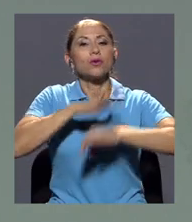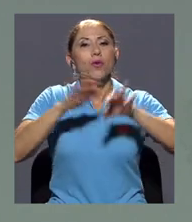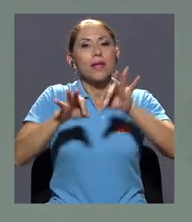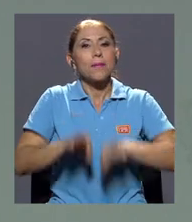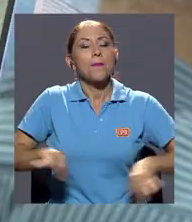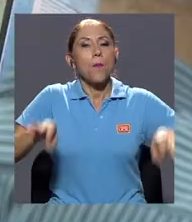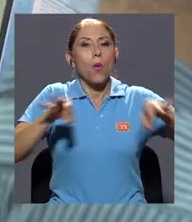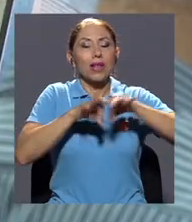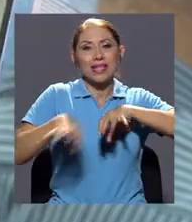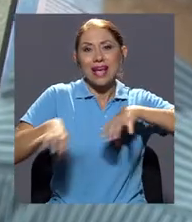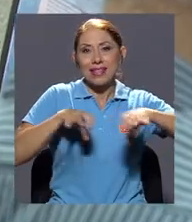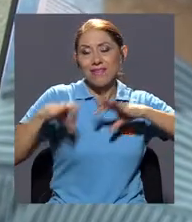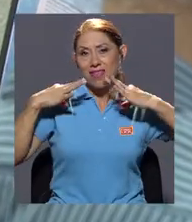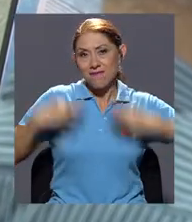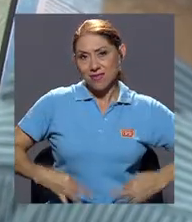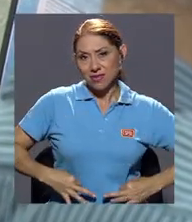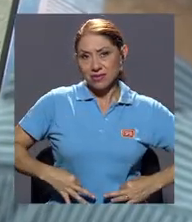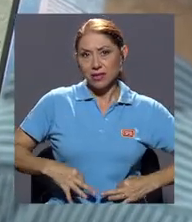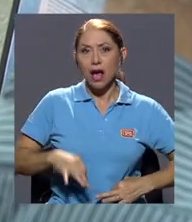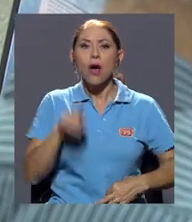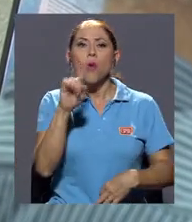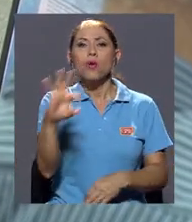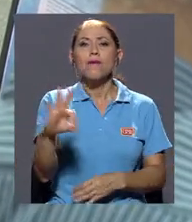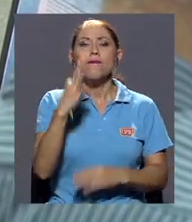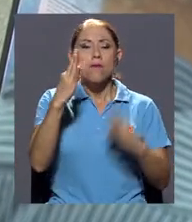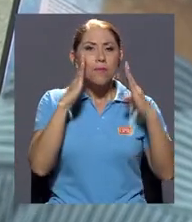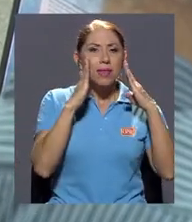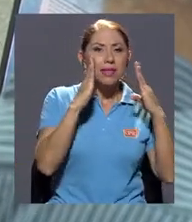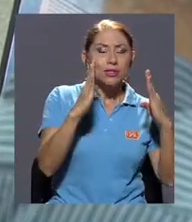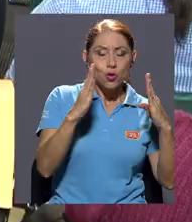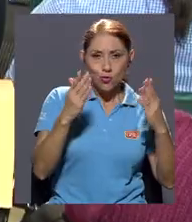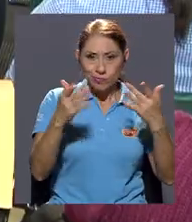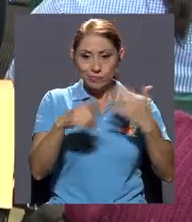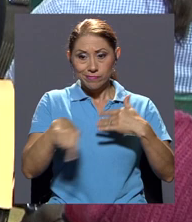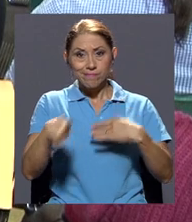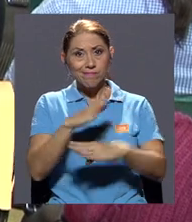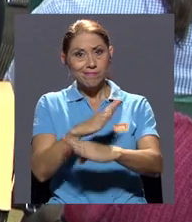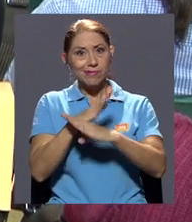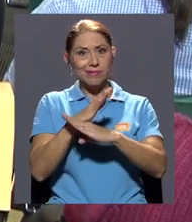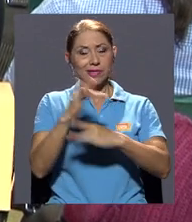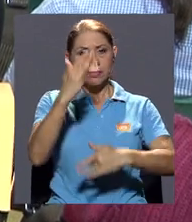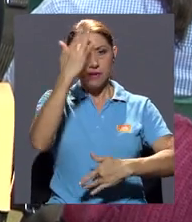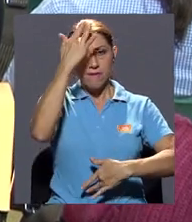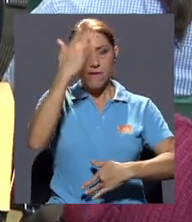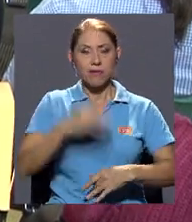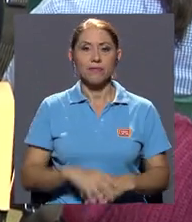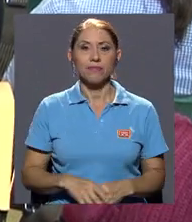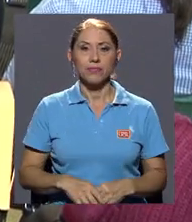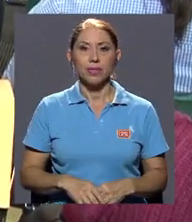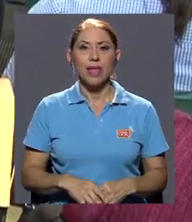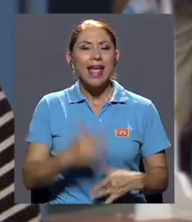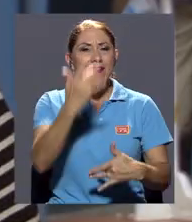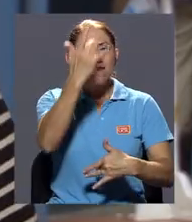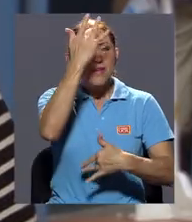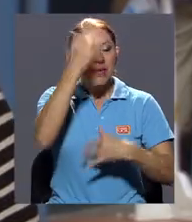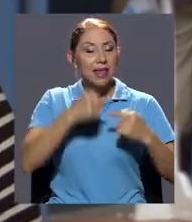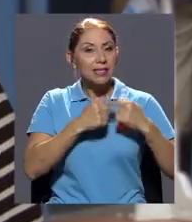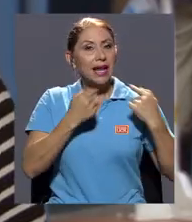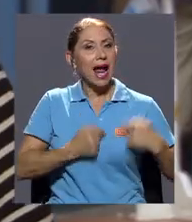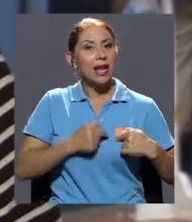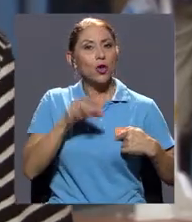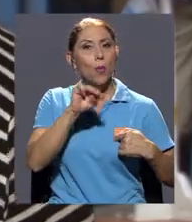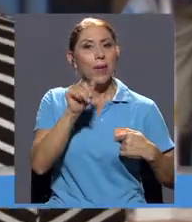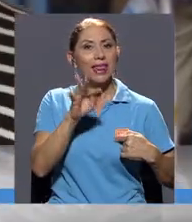actividad física como una herramienta de atención y tratamiento para estas enfermedades. Enfermedades cardiometabólicas son